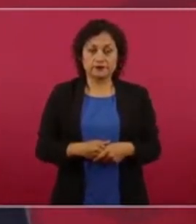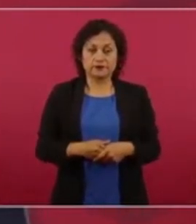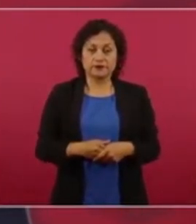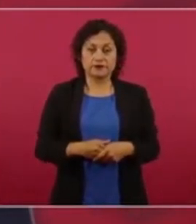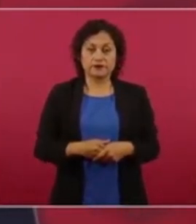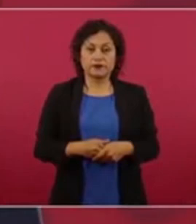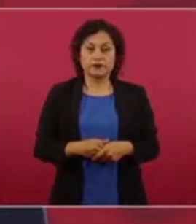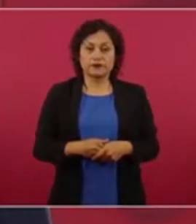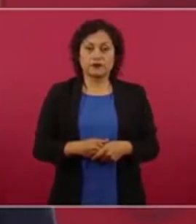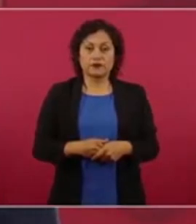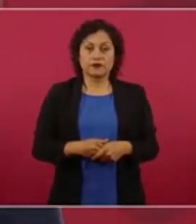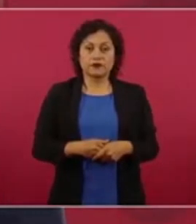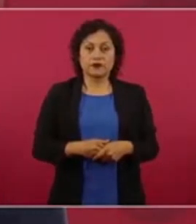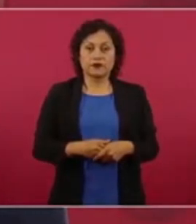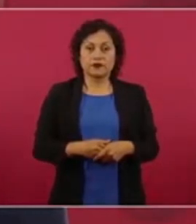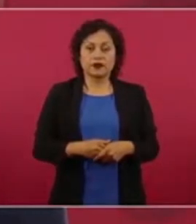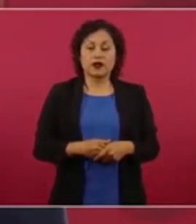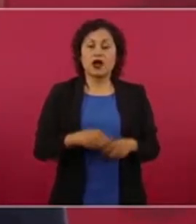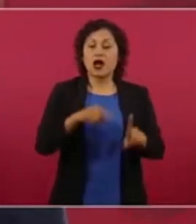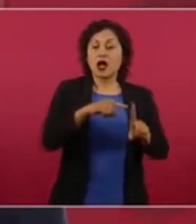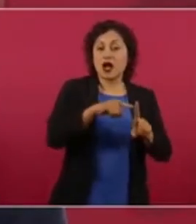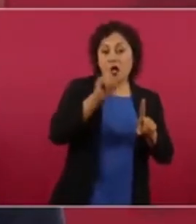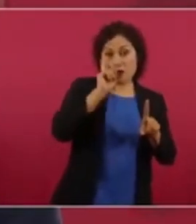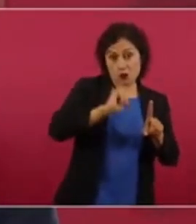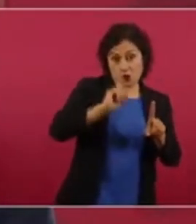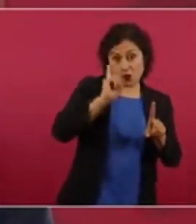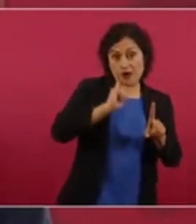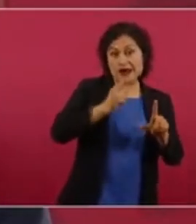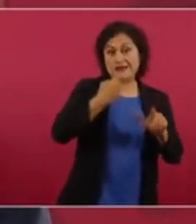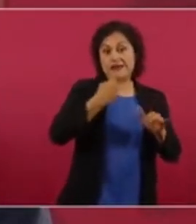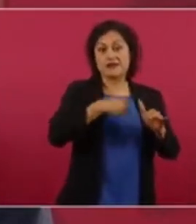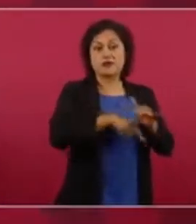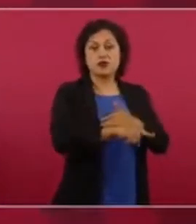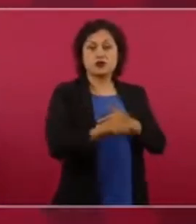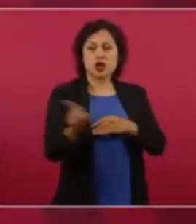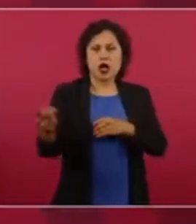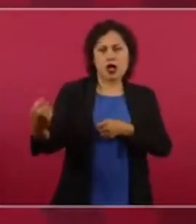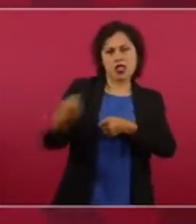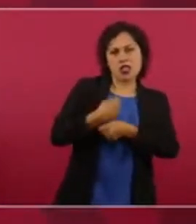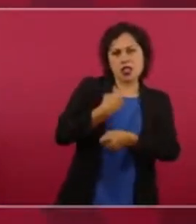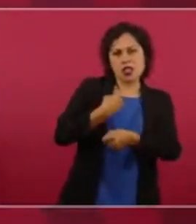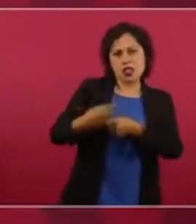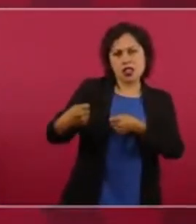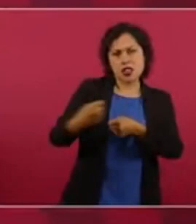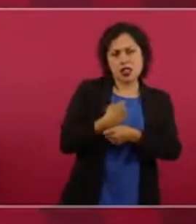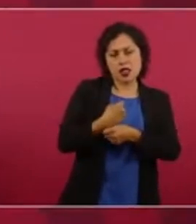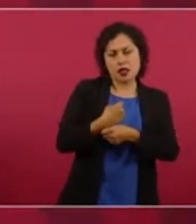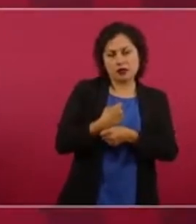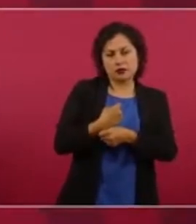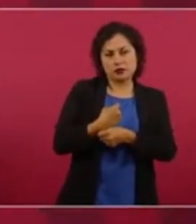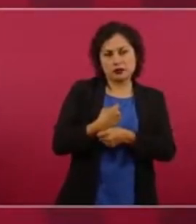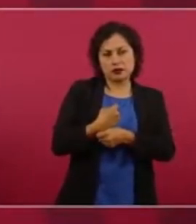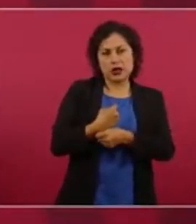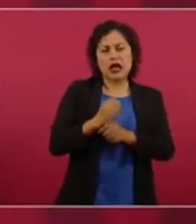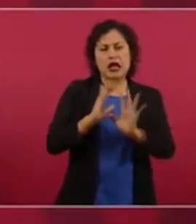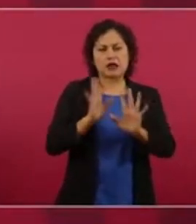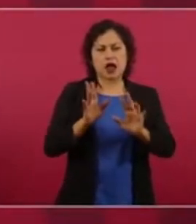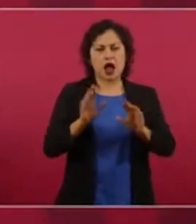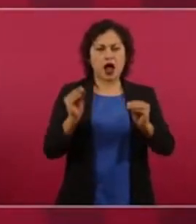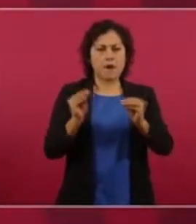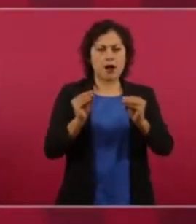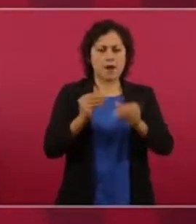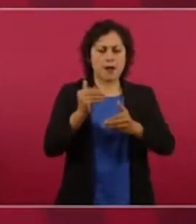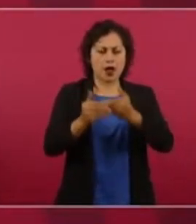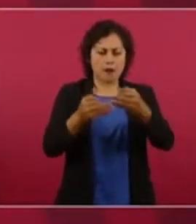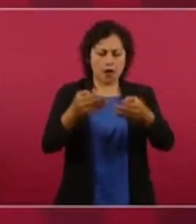acusaban, la señora acusaba de maltrato, y bueno, ya resolvieron los jueces, pero todo